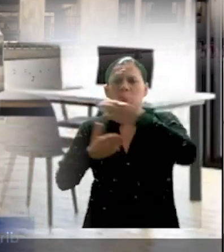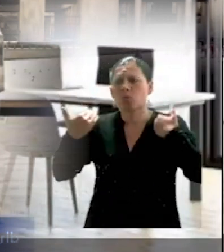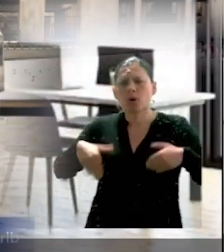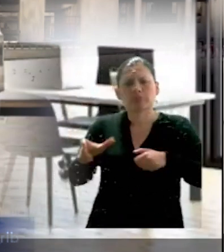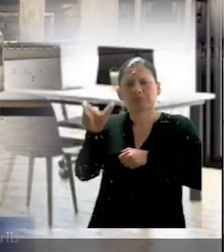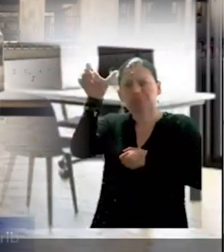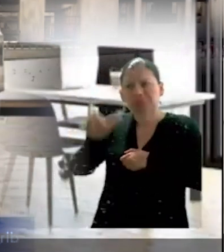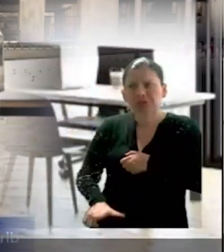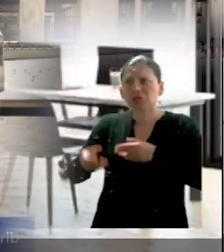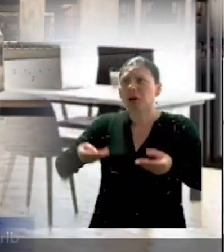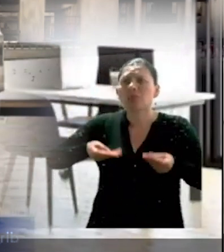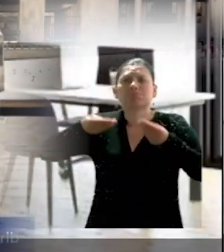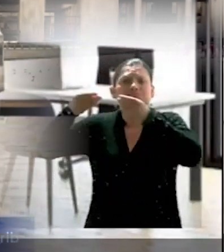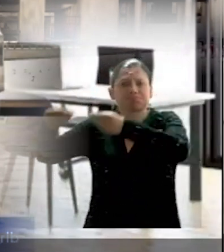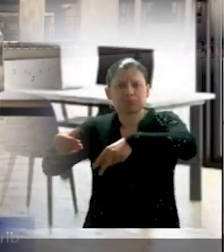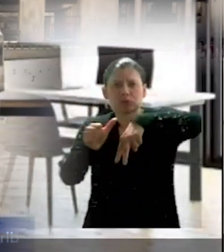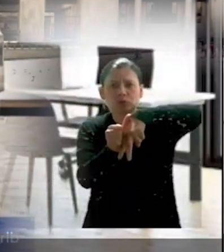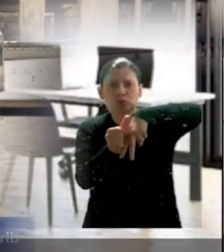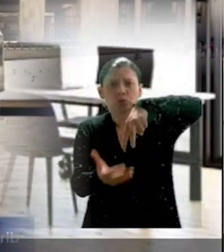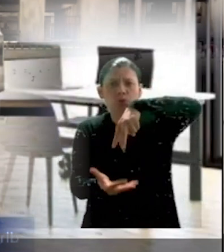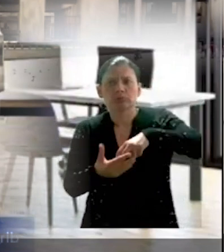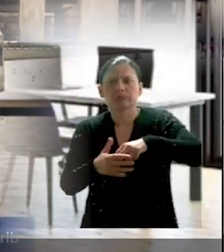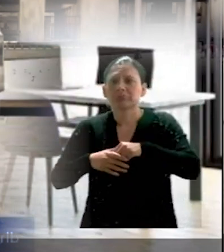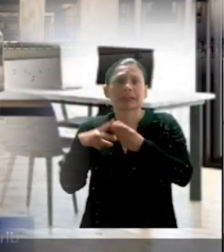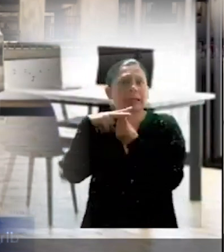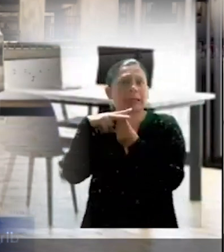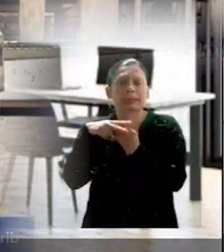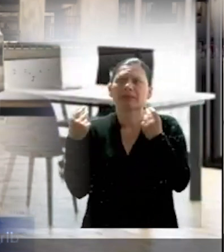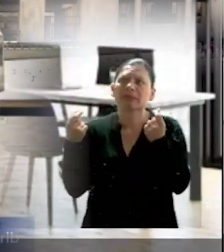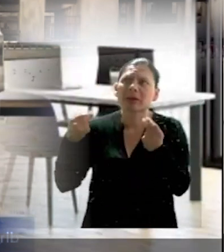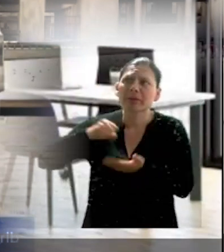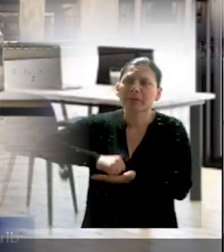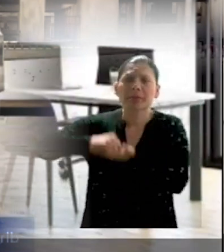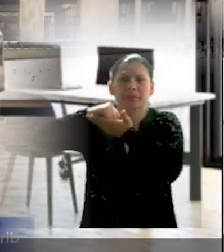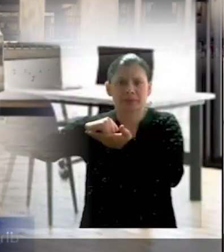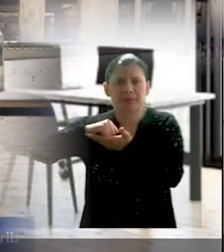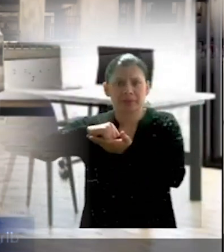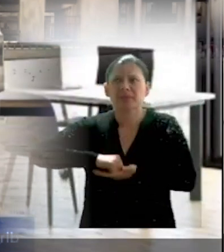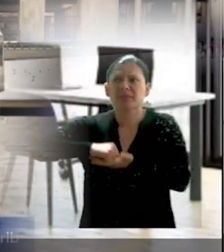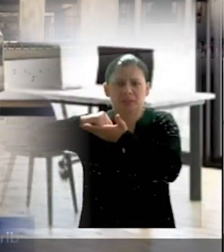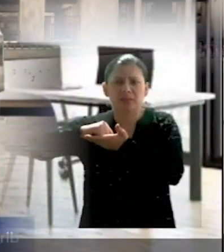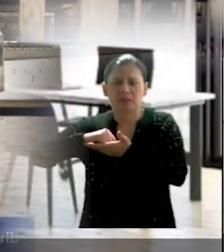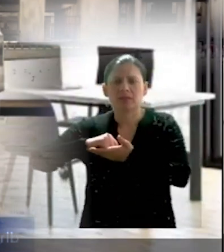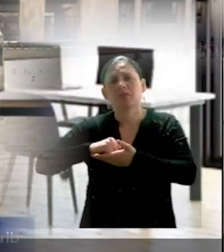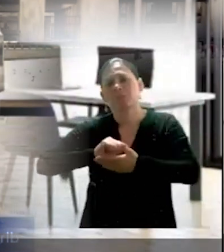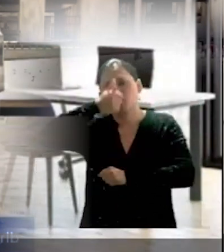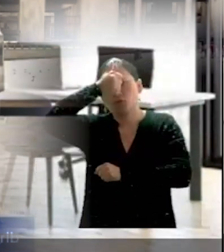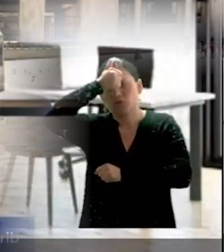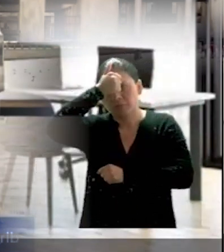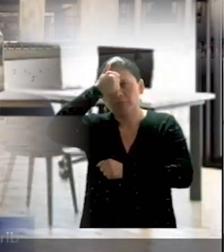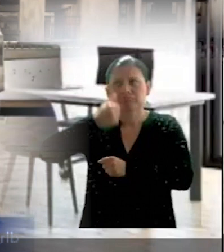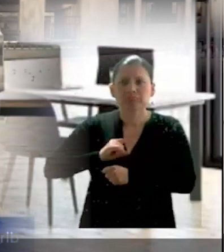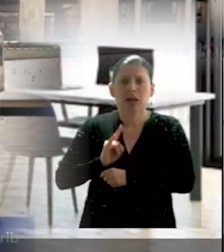de primera mano para poder buscar la garantía de sus derechos fundamentales, ¿sí? Y asegurar una mejor calidad de vida y una